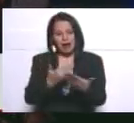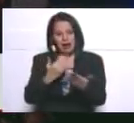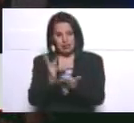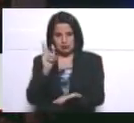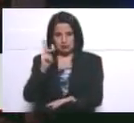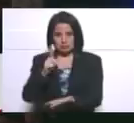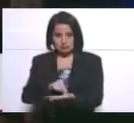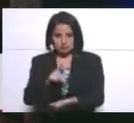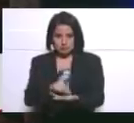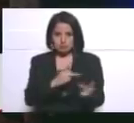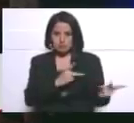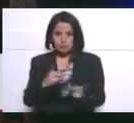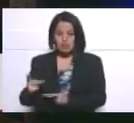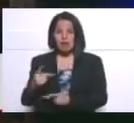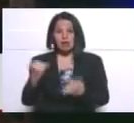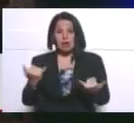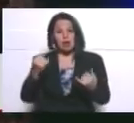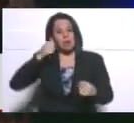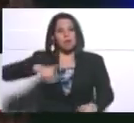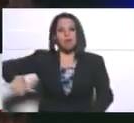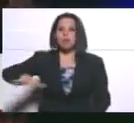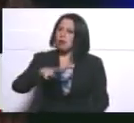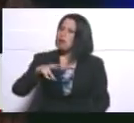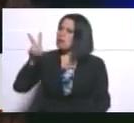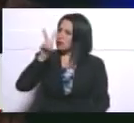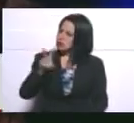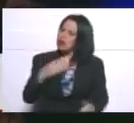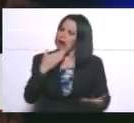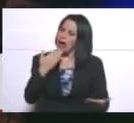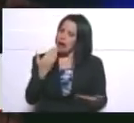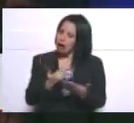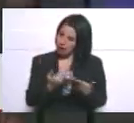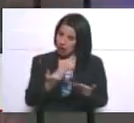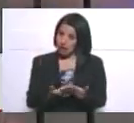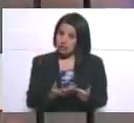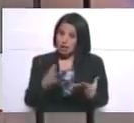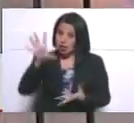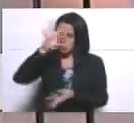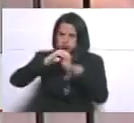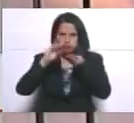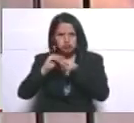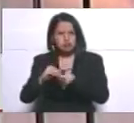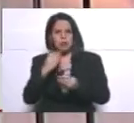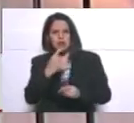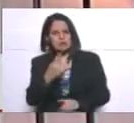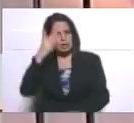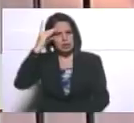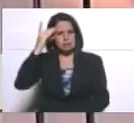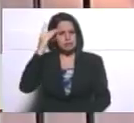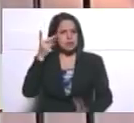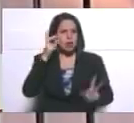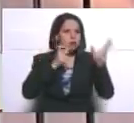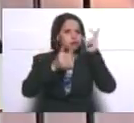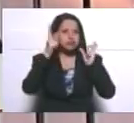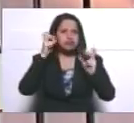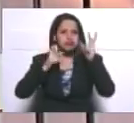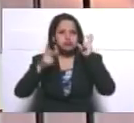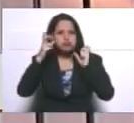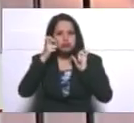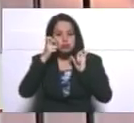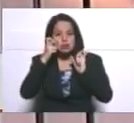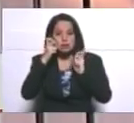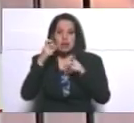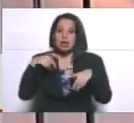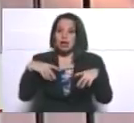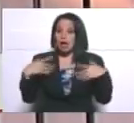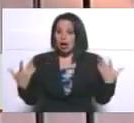Delcy, pueblo de Venezuela, muy importante el resumen que oímos aquí del comandante Chávez y traerlo